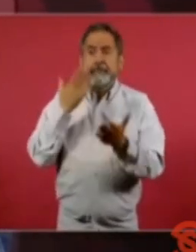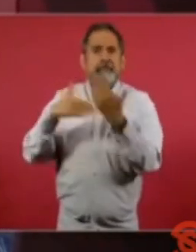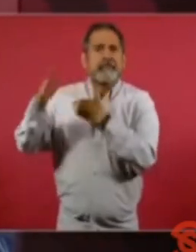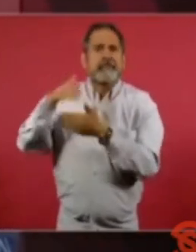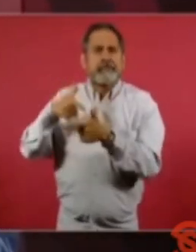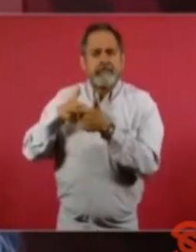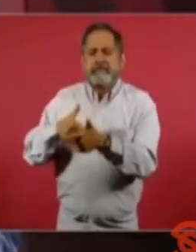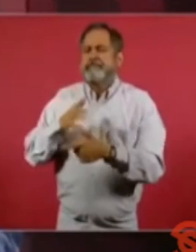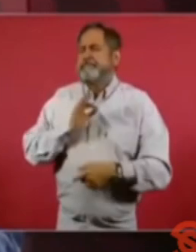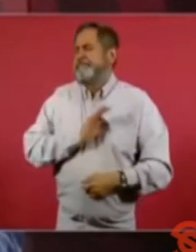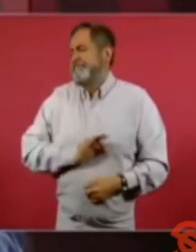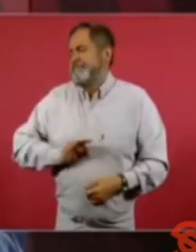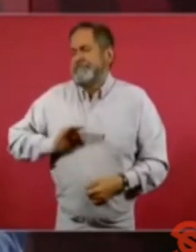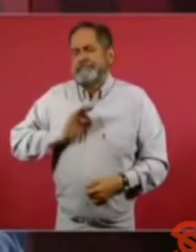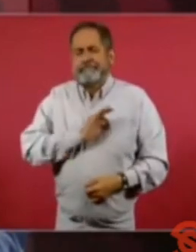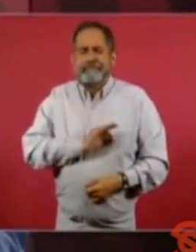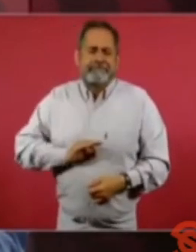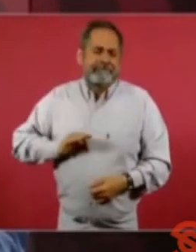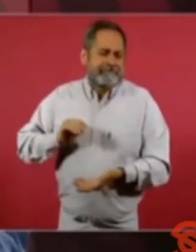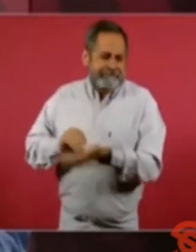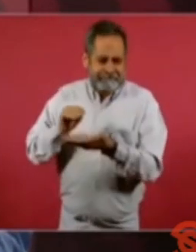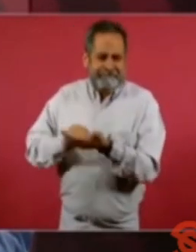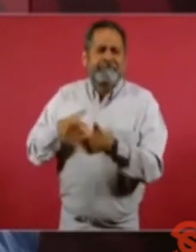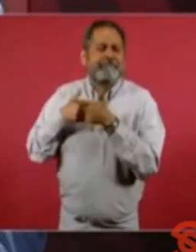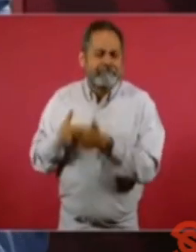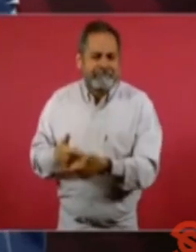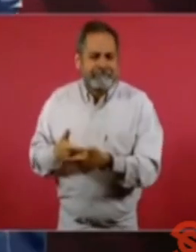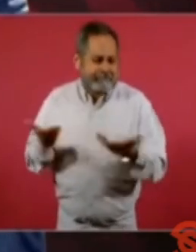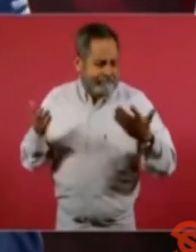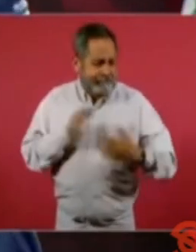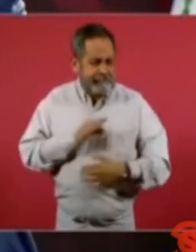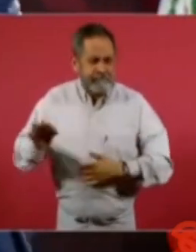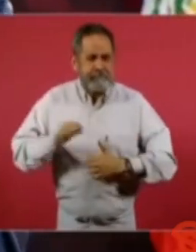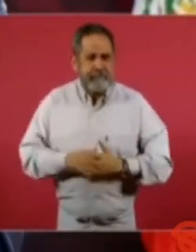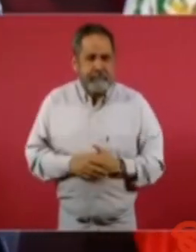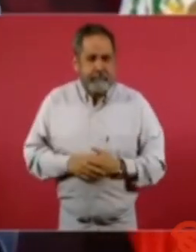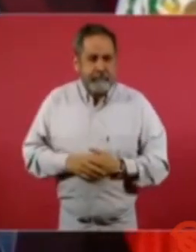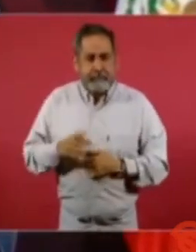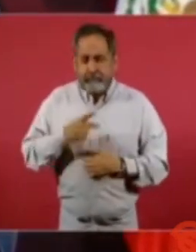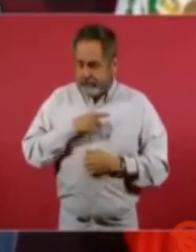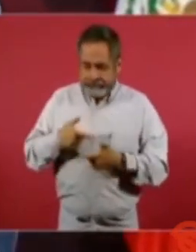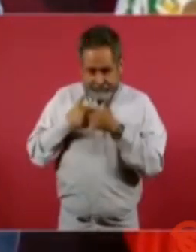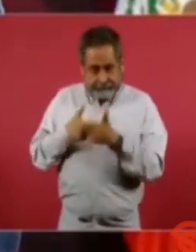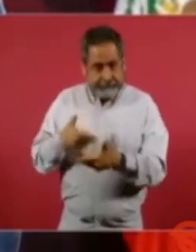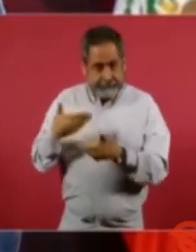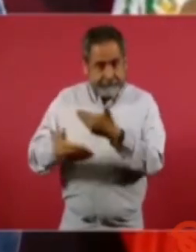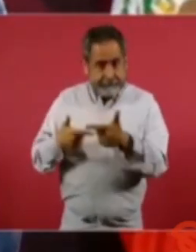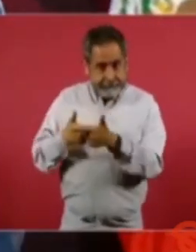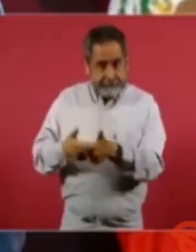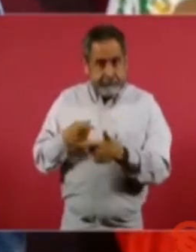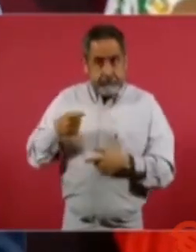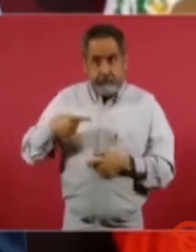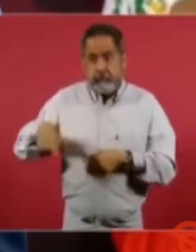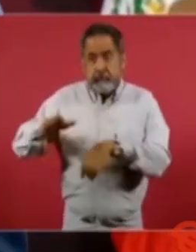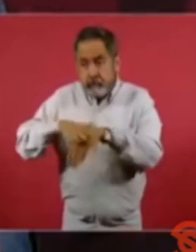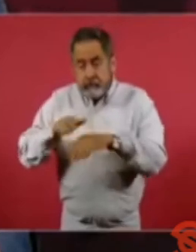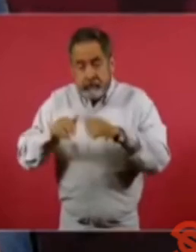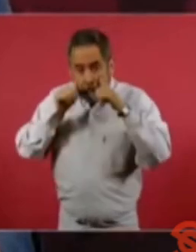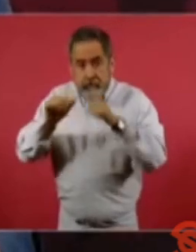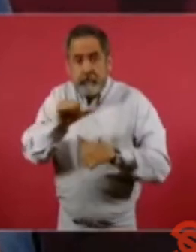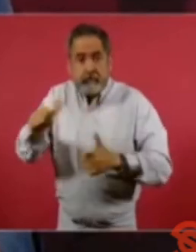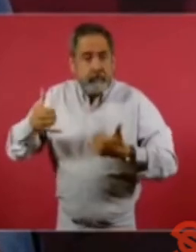siendo felices, y tenemos que insistir en eso y atender mucho a los